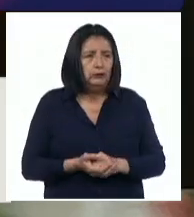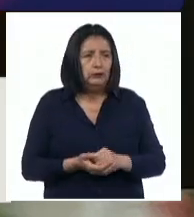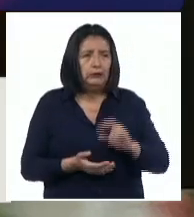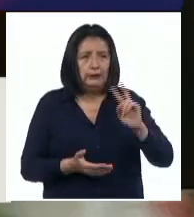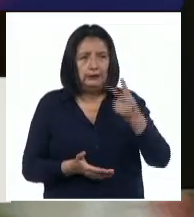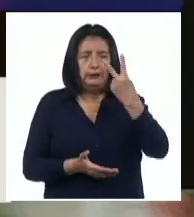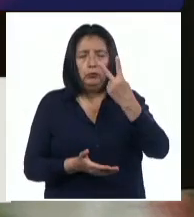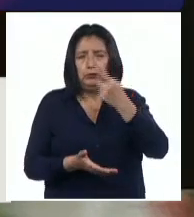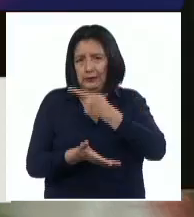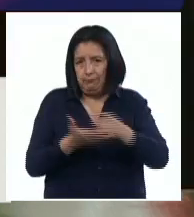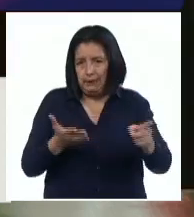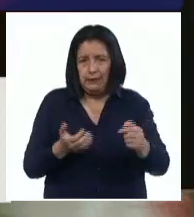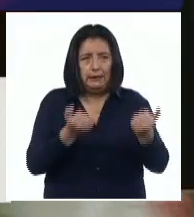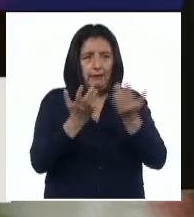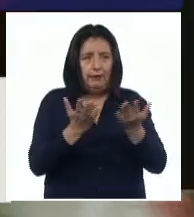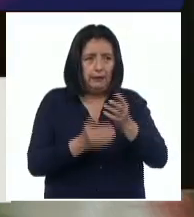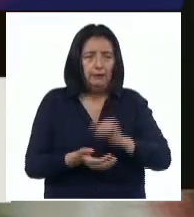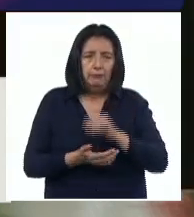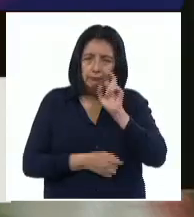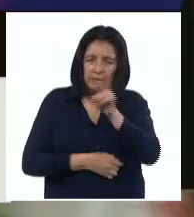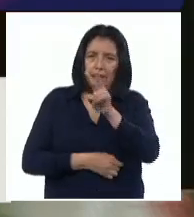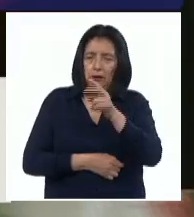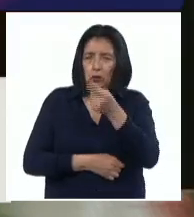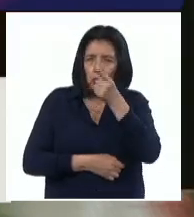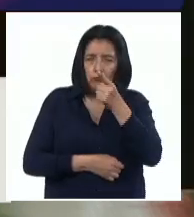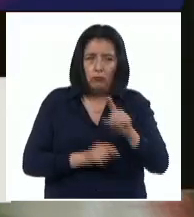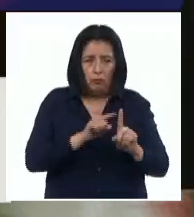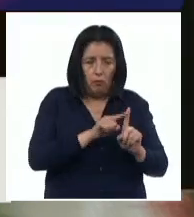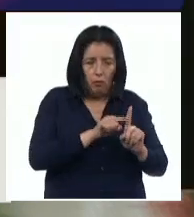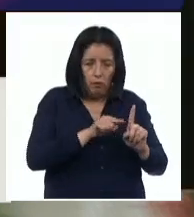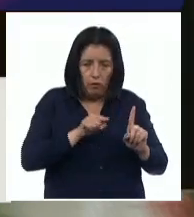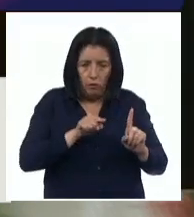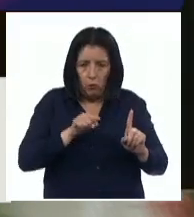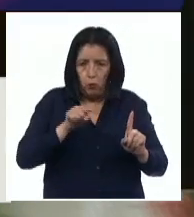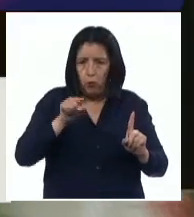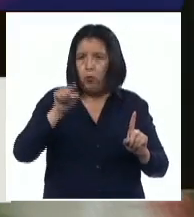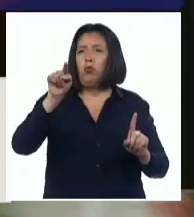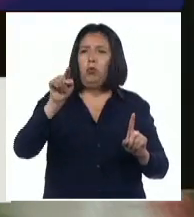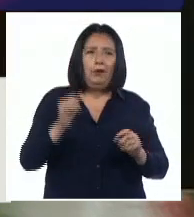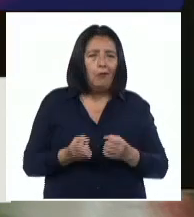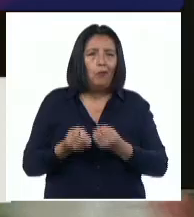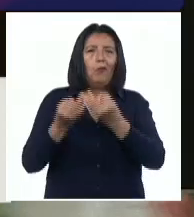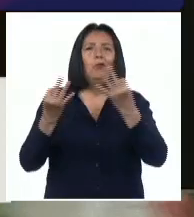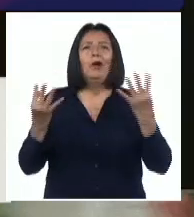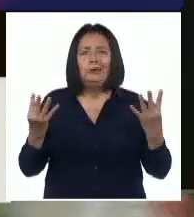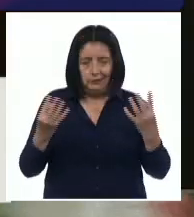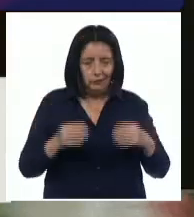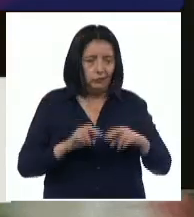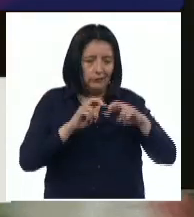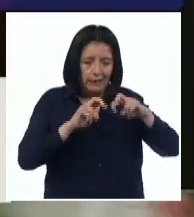la segunda semana de abril, miren cómo es el incremento de la cantidad de pruebas